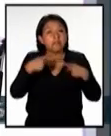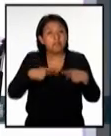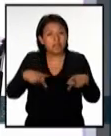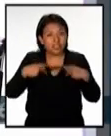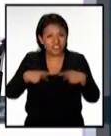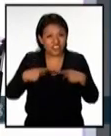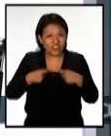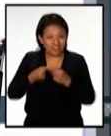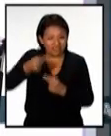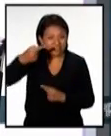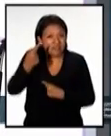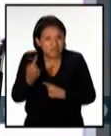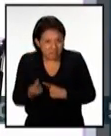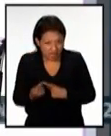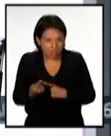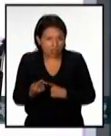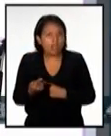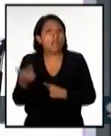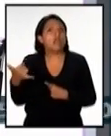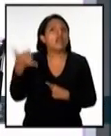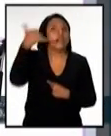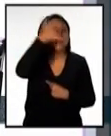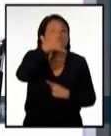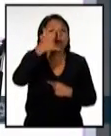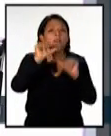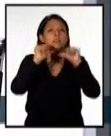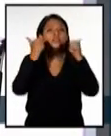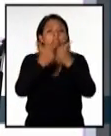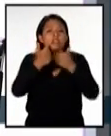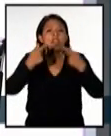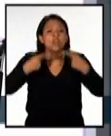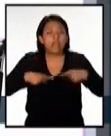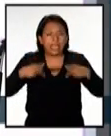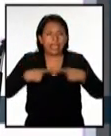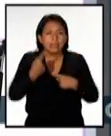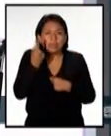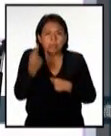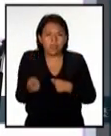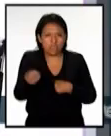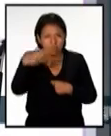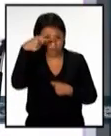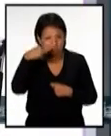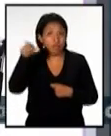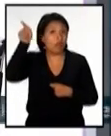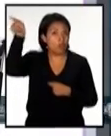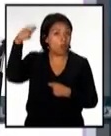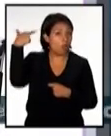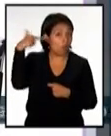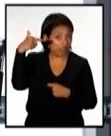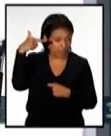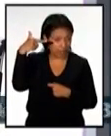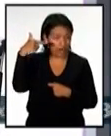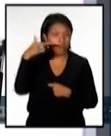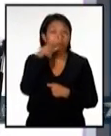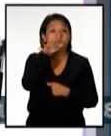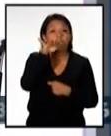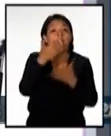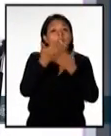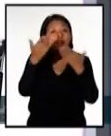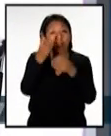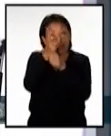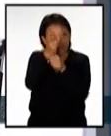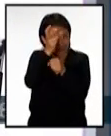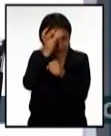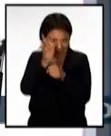personas de talla baja, no duden en llamar a Gente Pequeña de México allá en Guadalajara. Ricardo, y ahora te